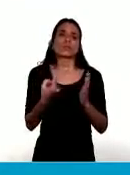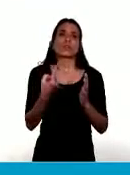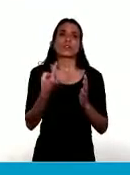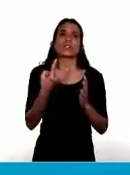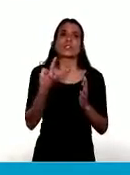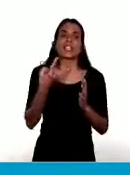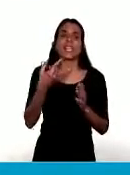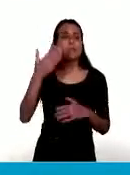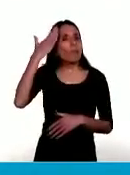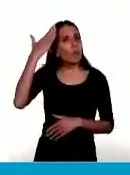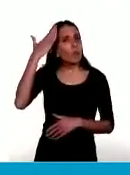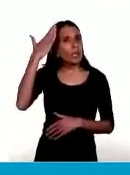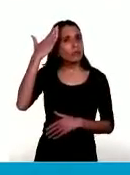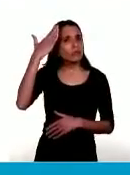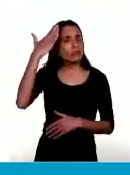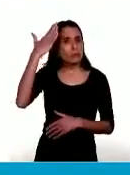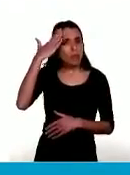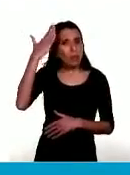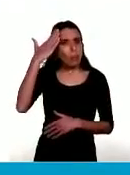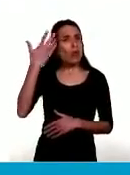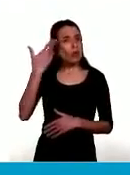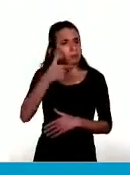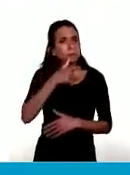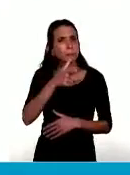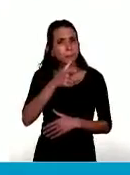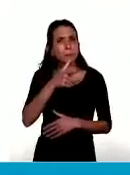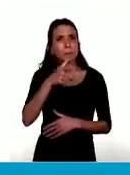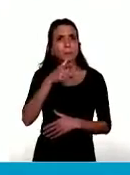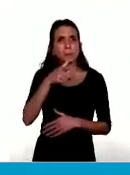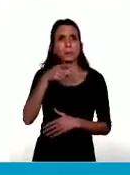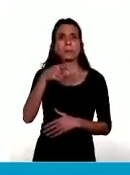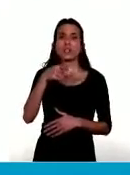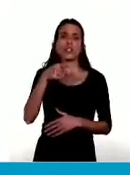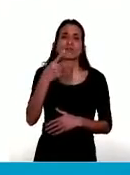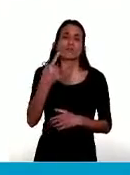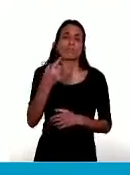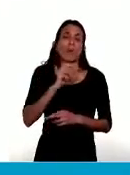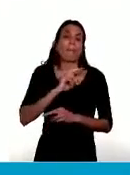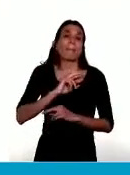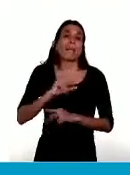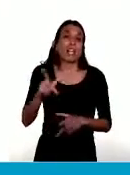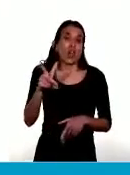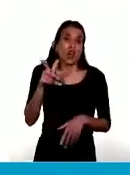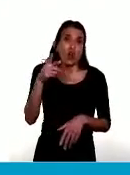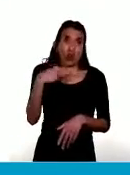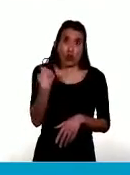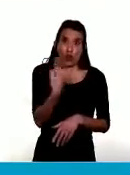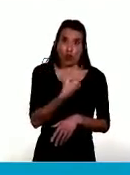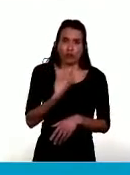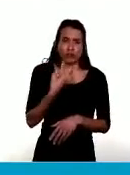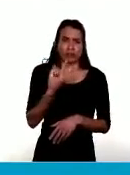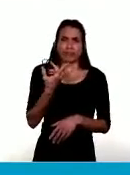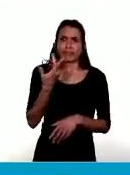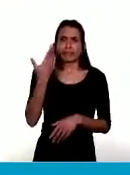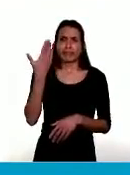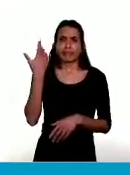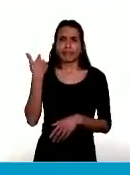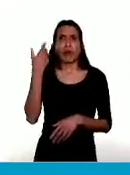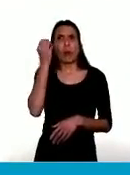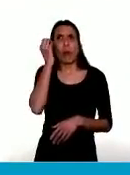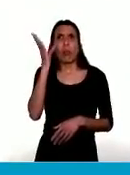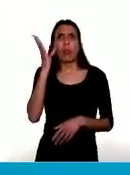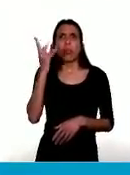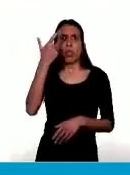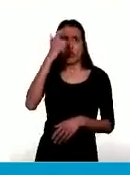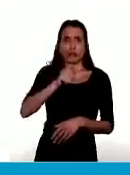A mí me parece que lo peor que nos puede suceder es que seamos desmemoriados,